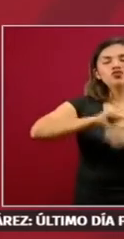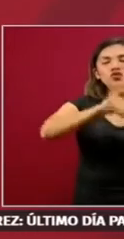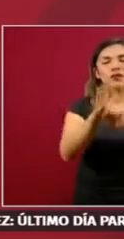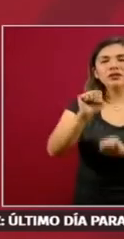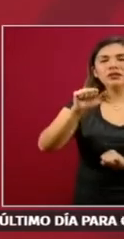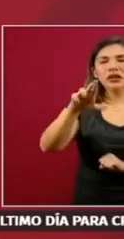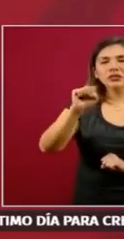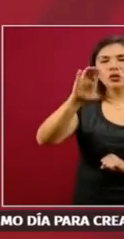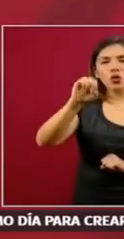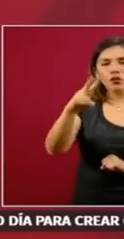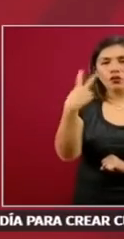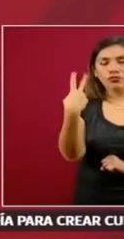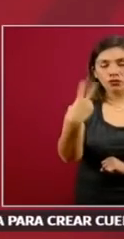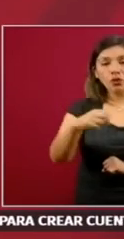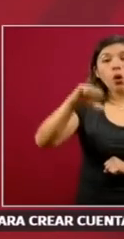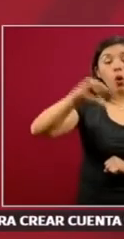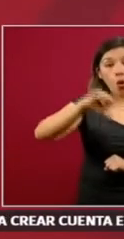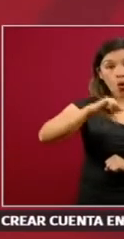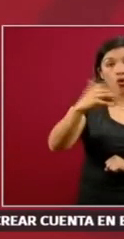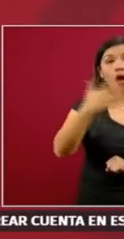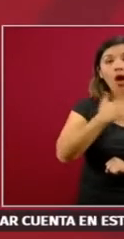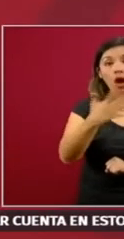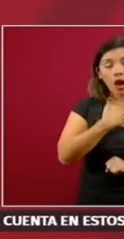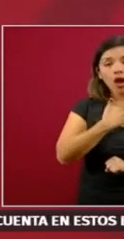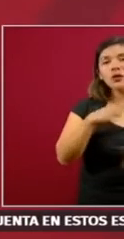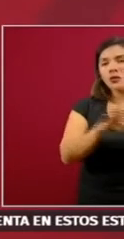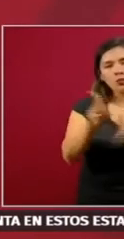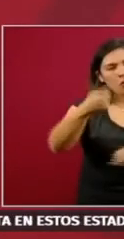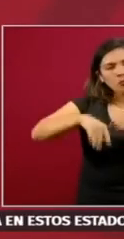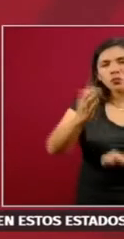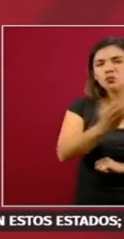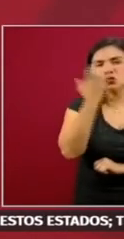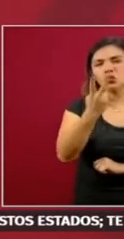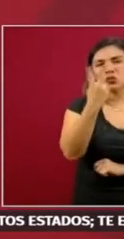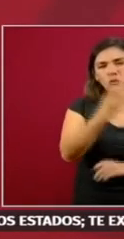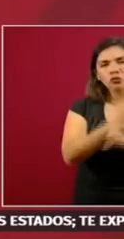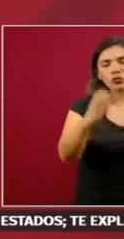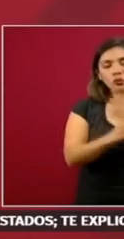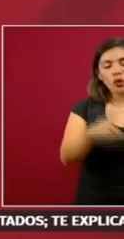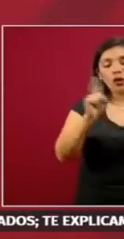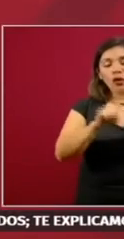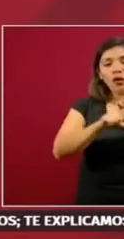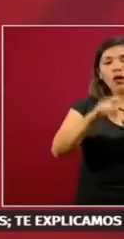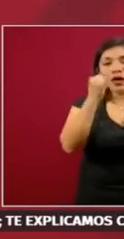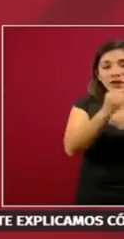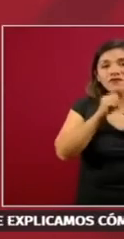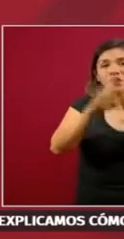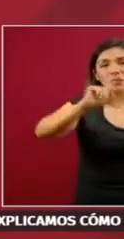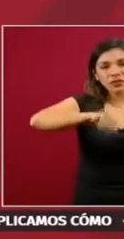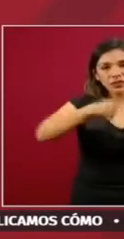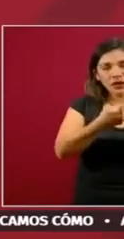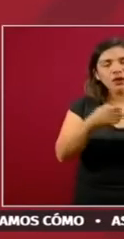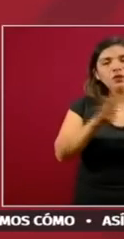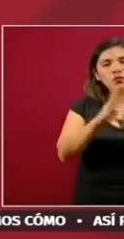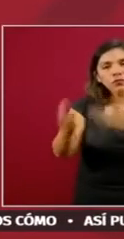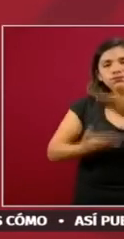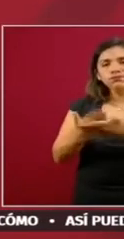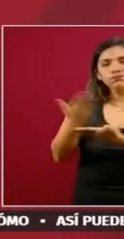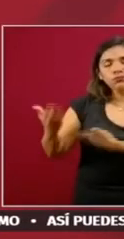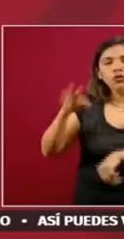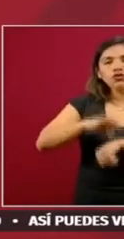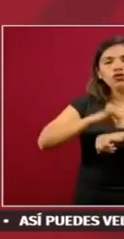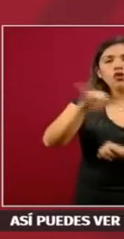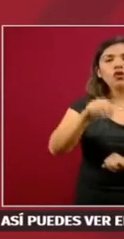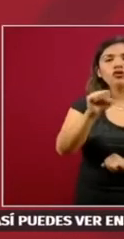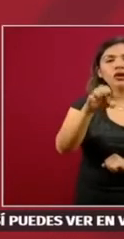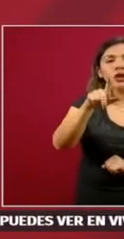Un 53.5% respondió que pocas veces o nunca le creen al cotizado funcionario que ha dado el rostro para